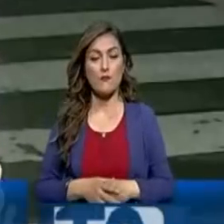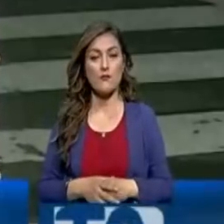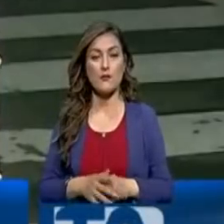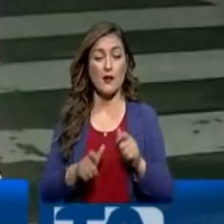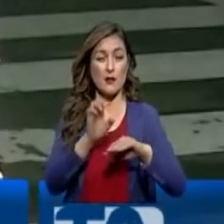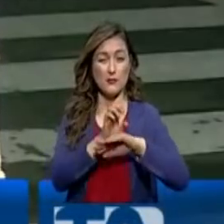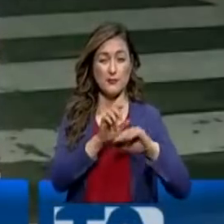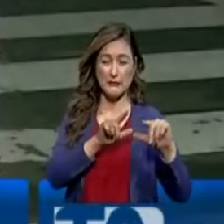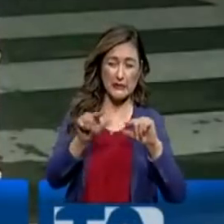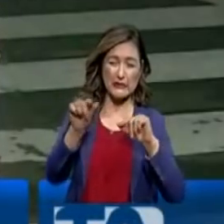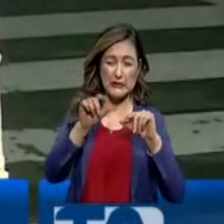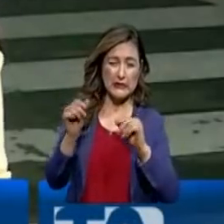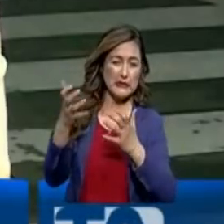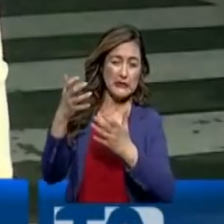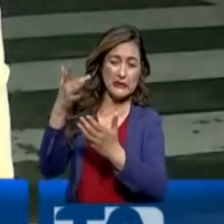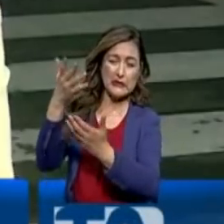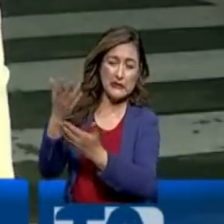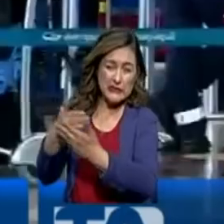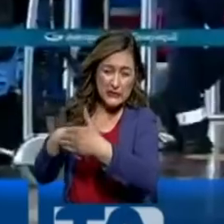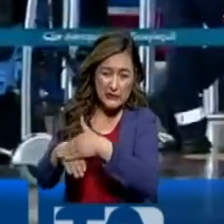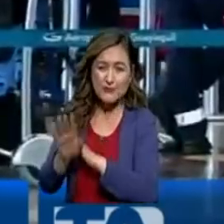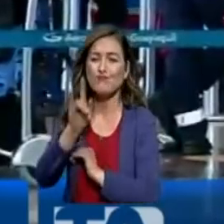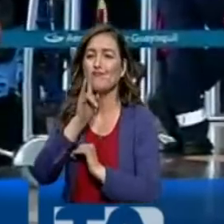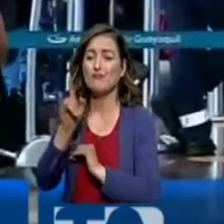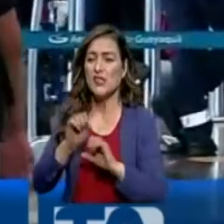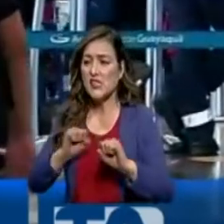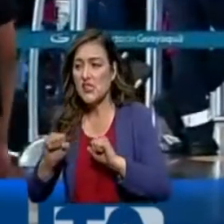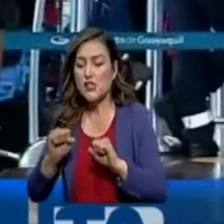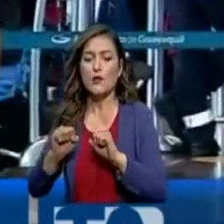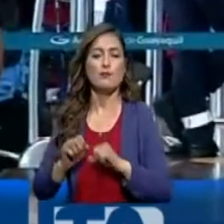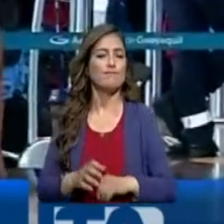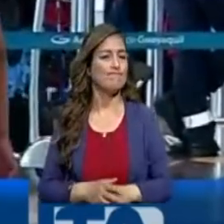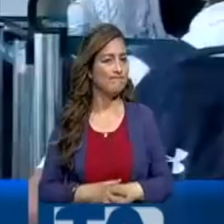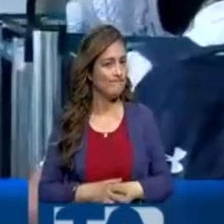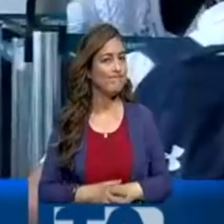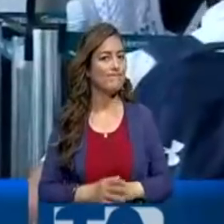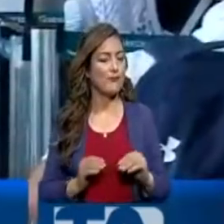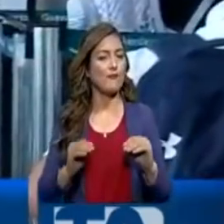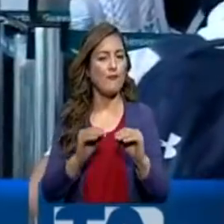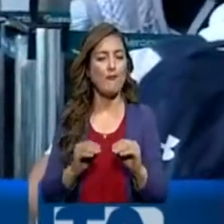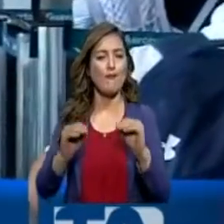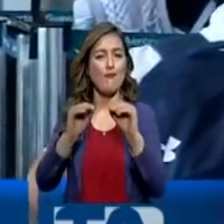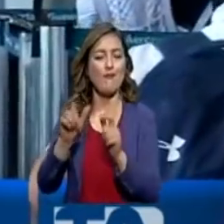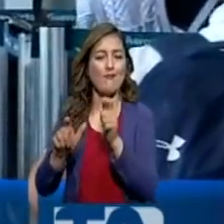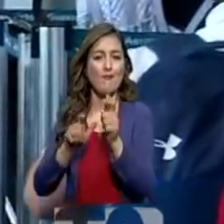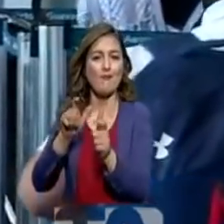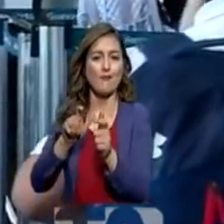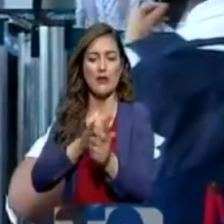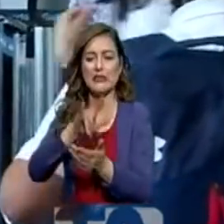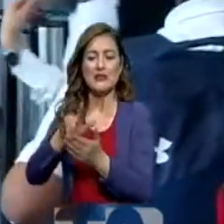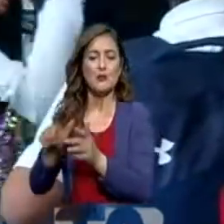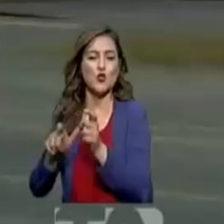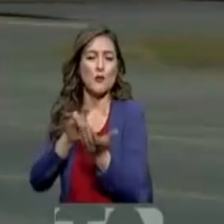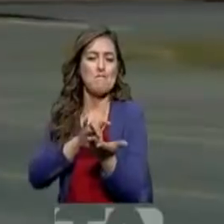ola migratoria de ecuatorianos queriendo llegar a Estados Unidos a toda costa. Se evidencia también el incremento de las